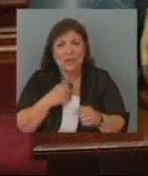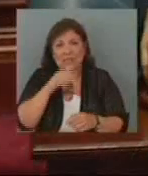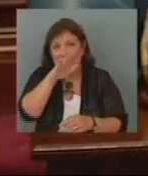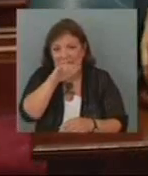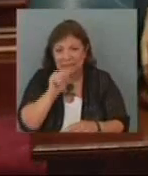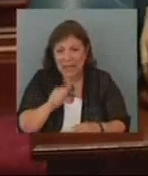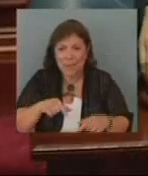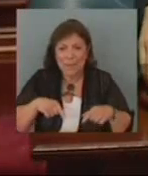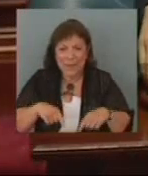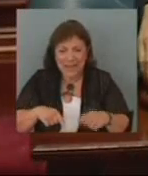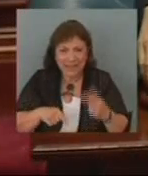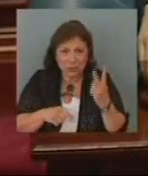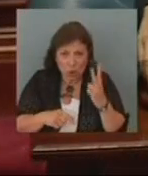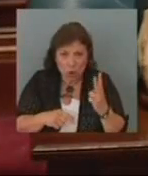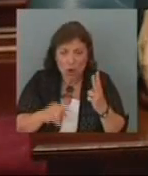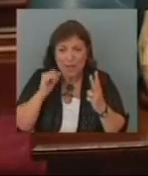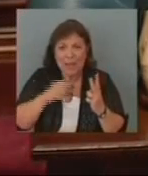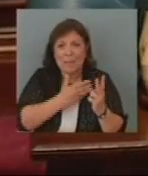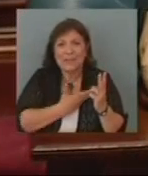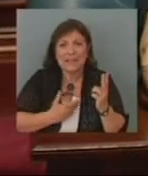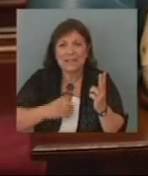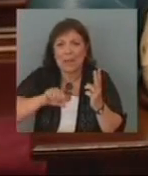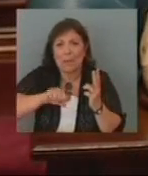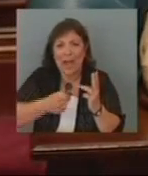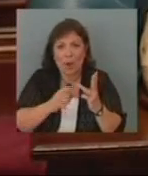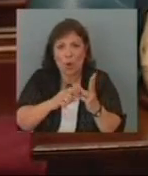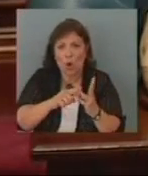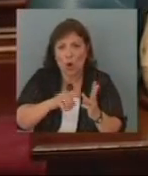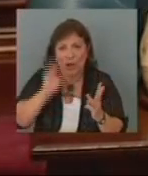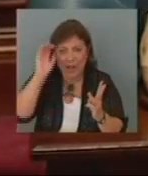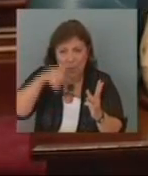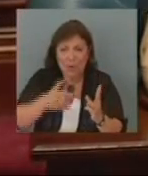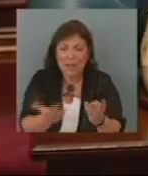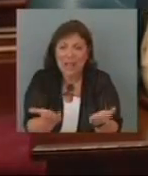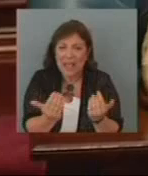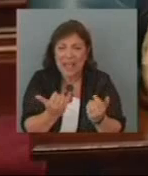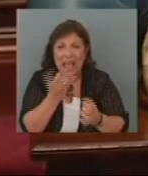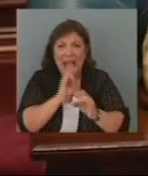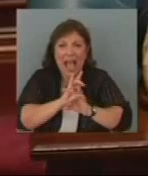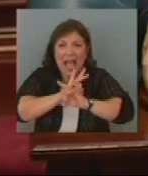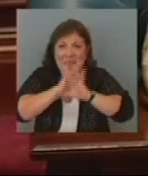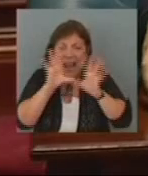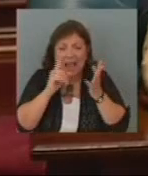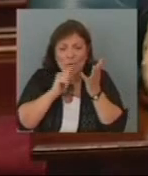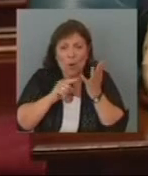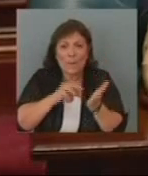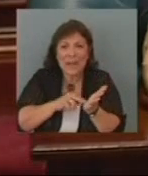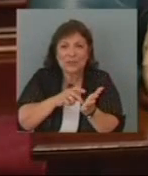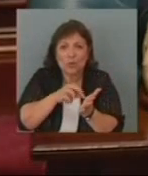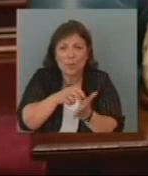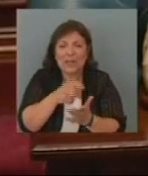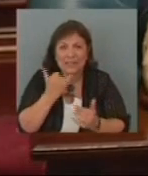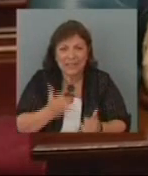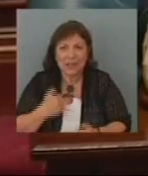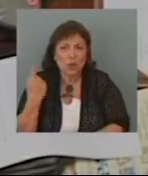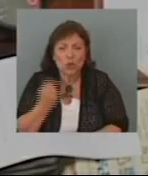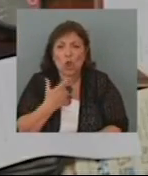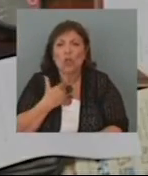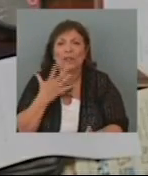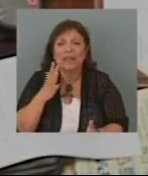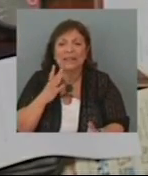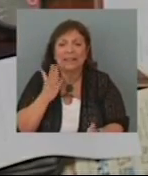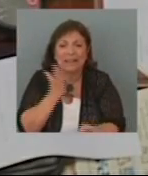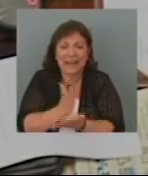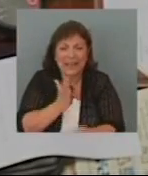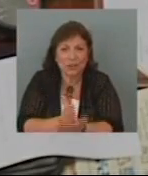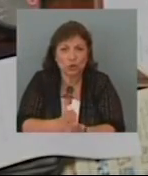a los ministros y al presidente del Banco República para aclarar episodios que la gente tiene derecho a conocer. Que